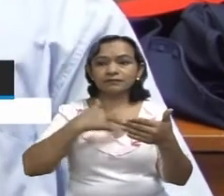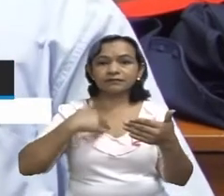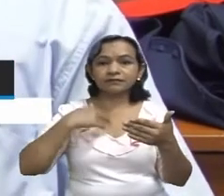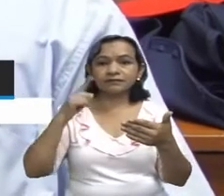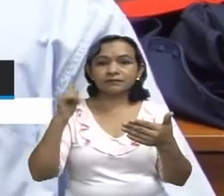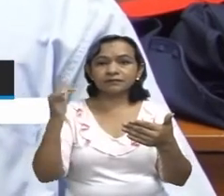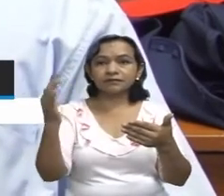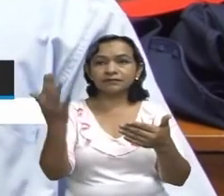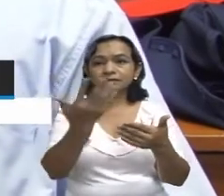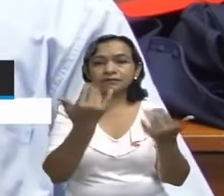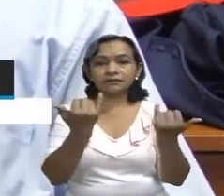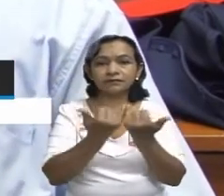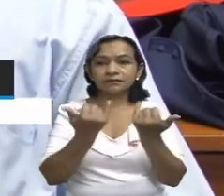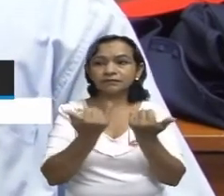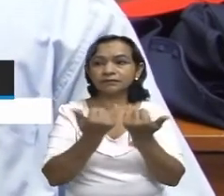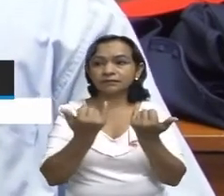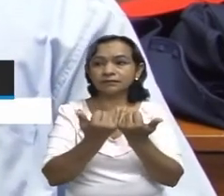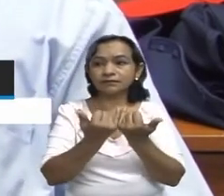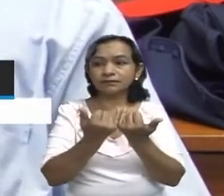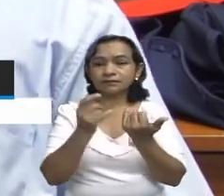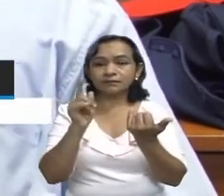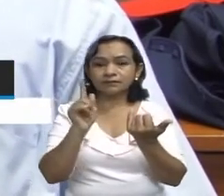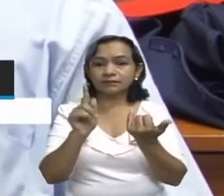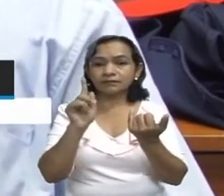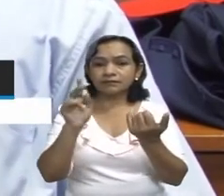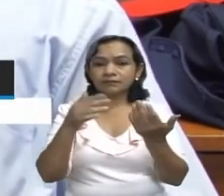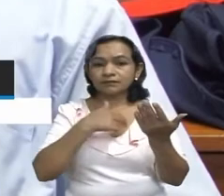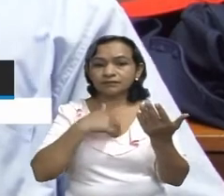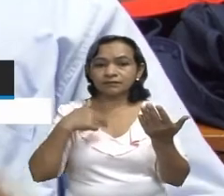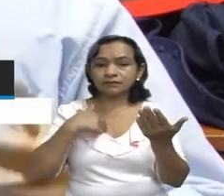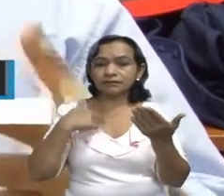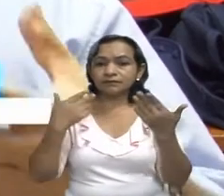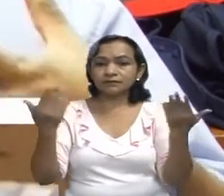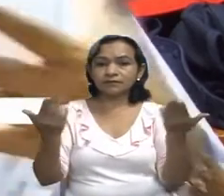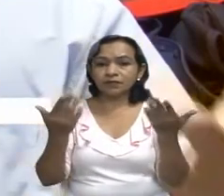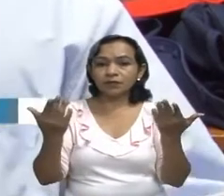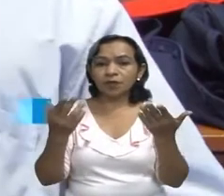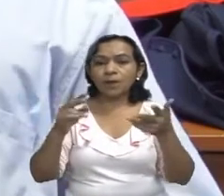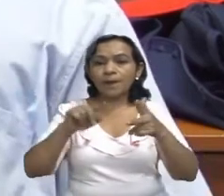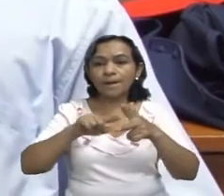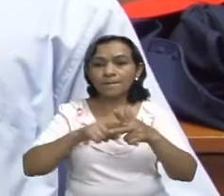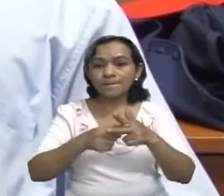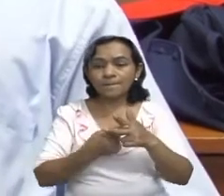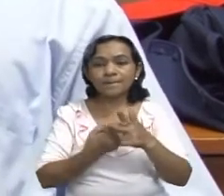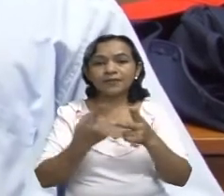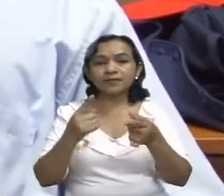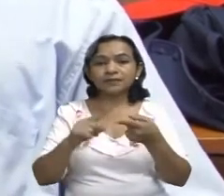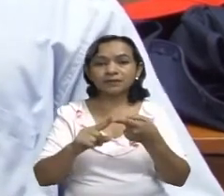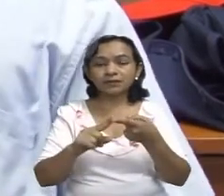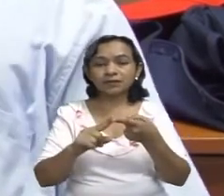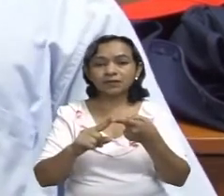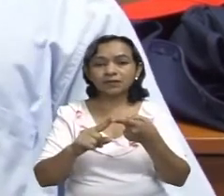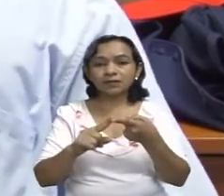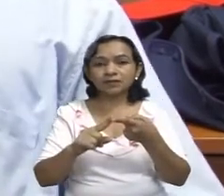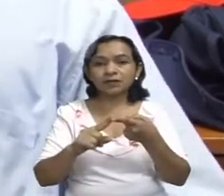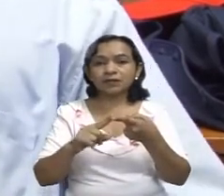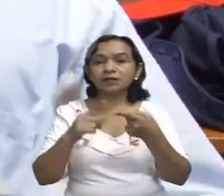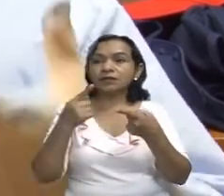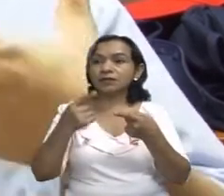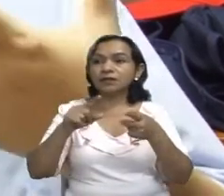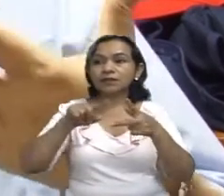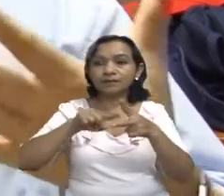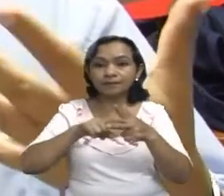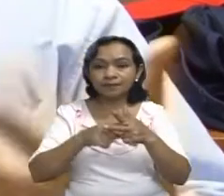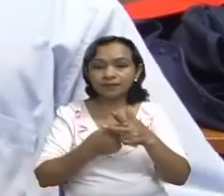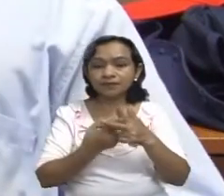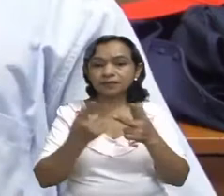es diferente. En canal parlamentario, como comenzamos con las manos y comenzamos con la energía